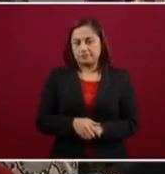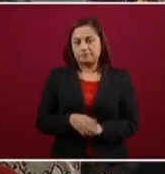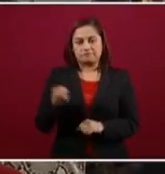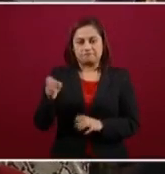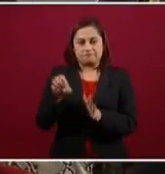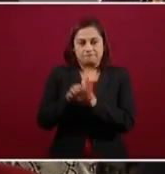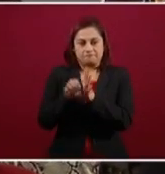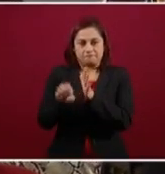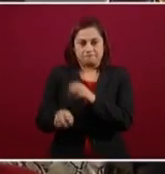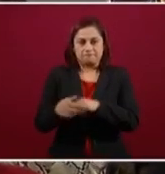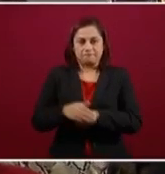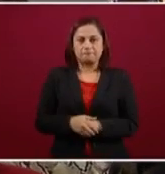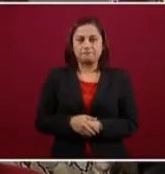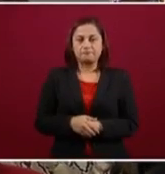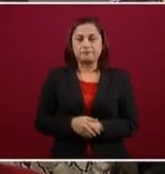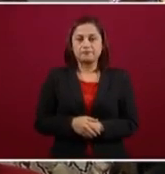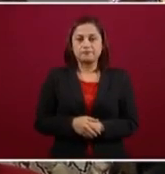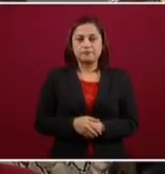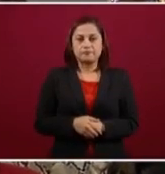ejemplo.